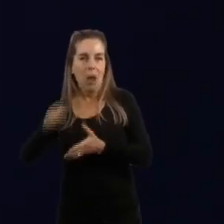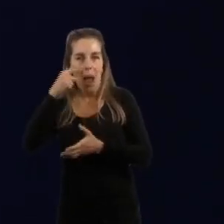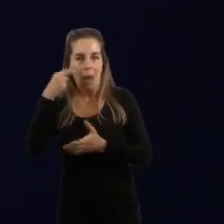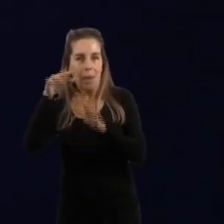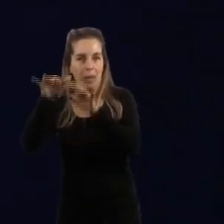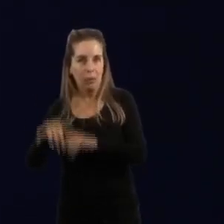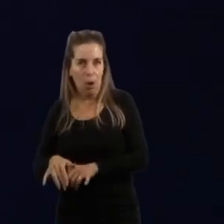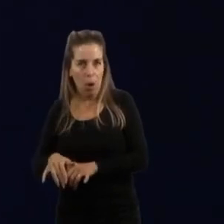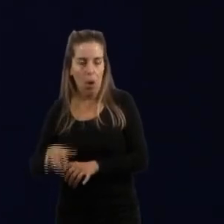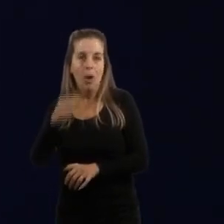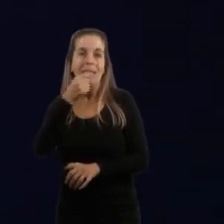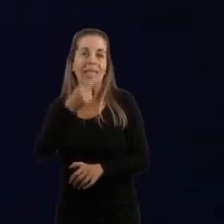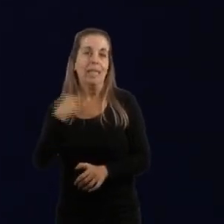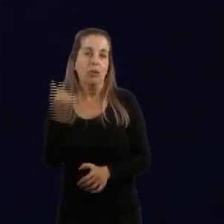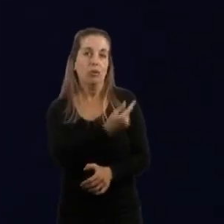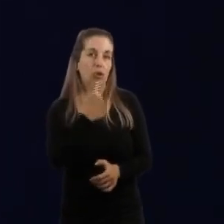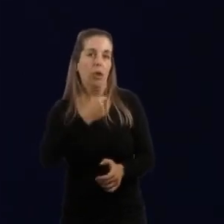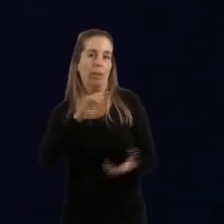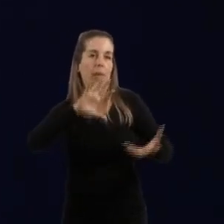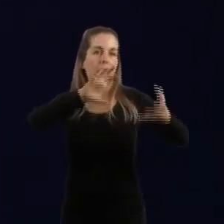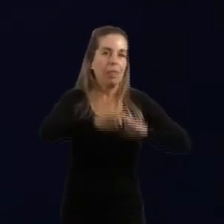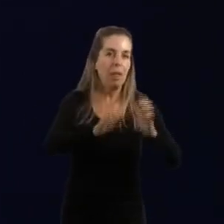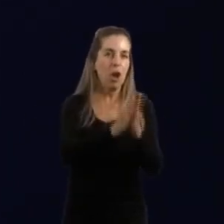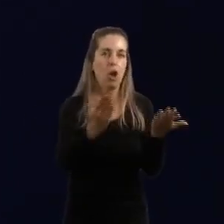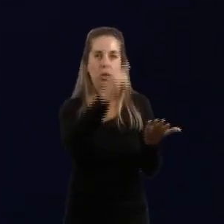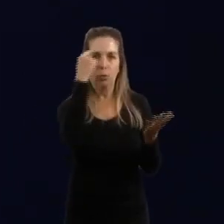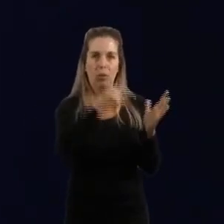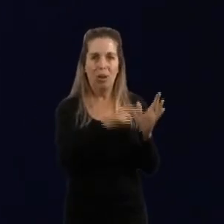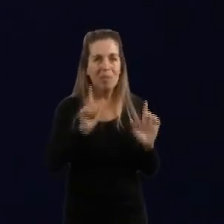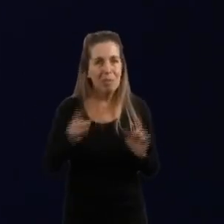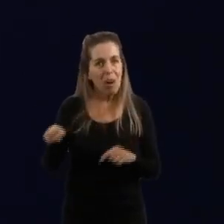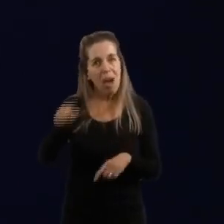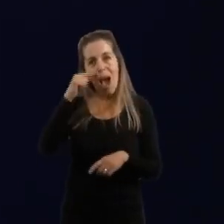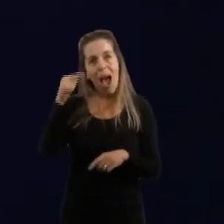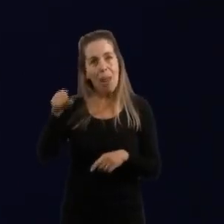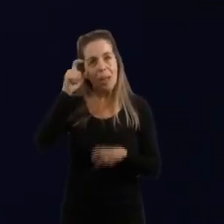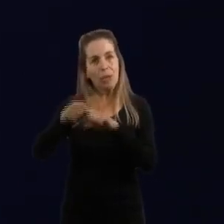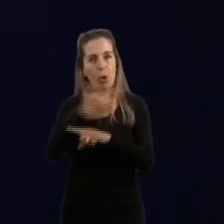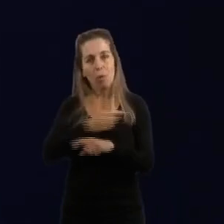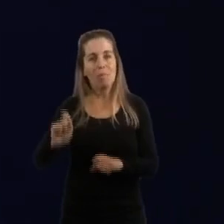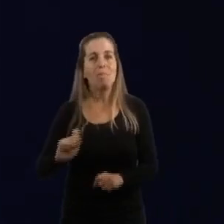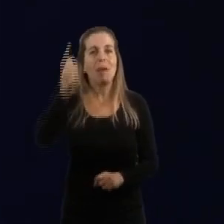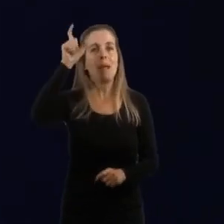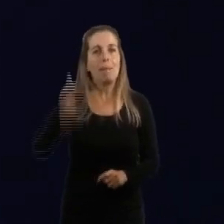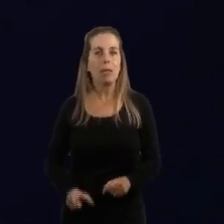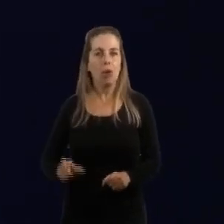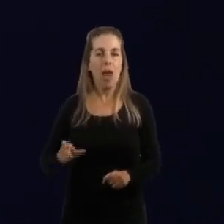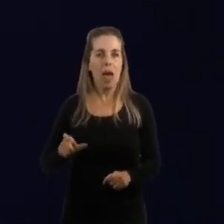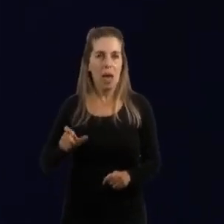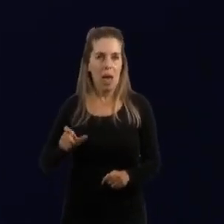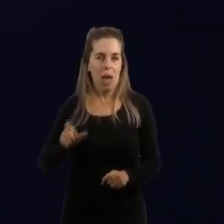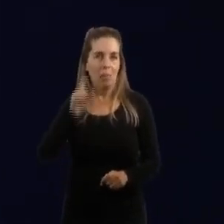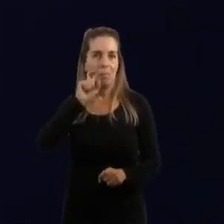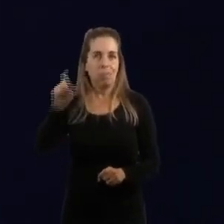si queremos destruir la Constitución, cuando él mismo fue el primero que incumplió lo